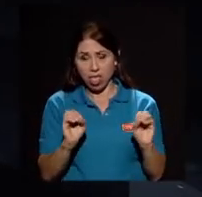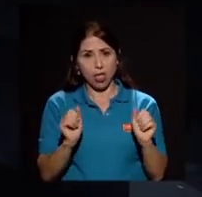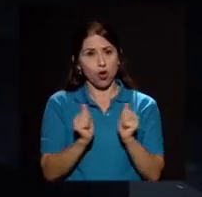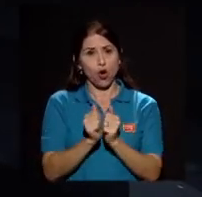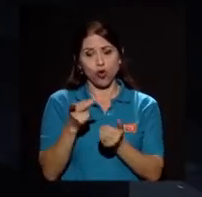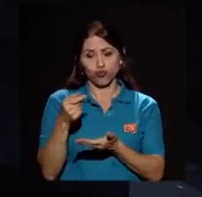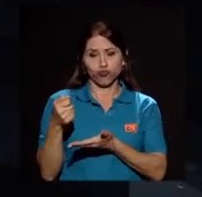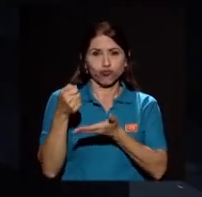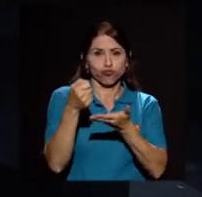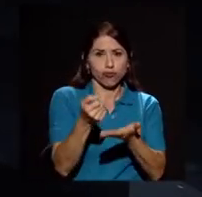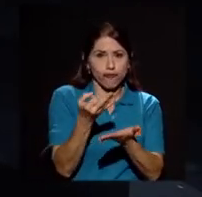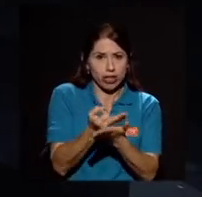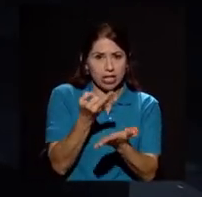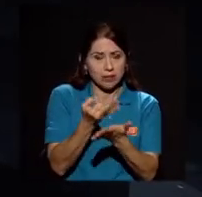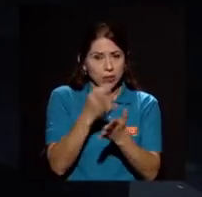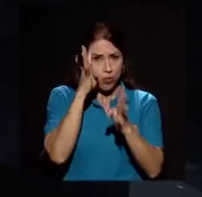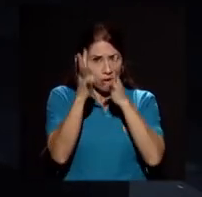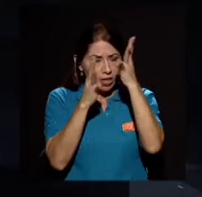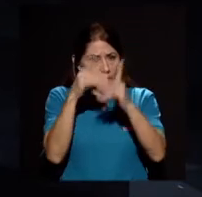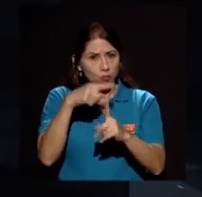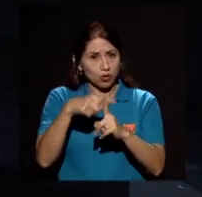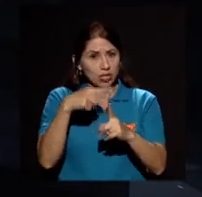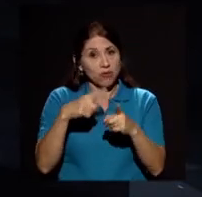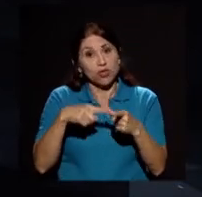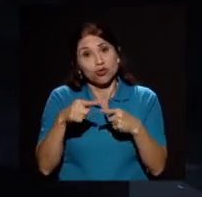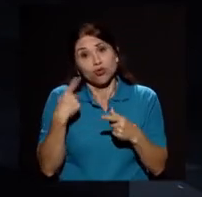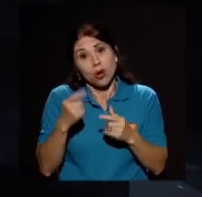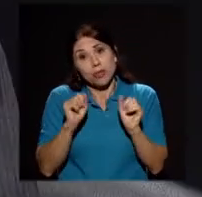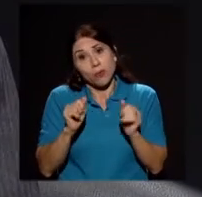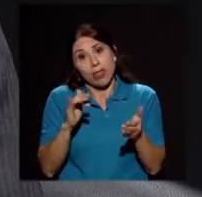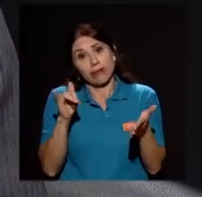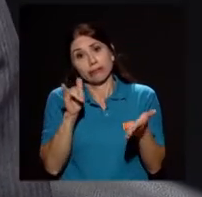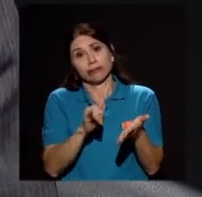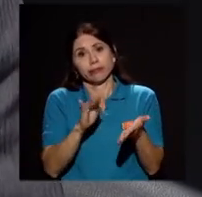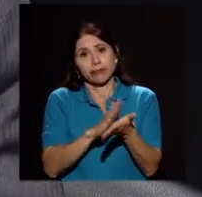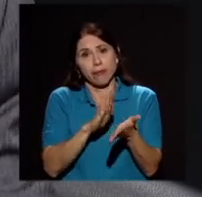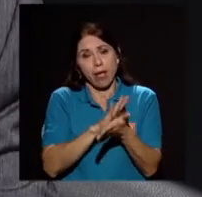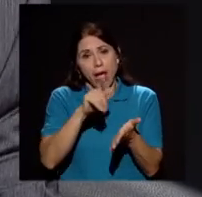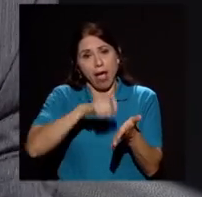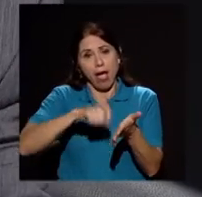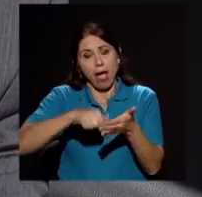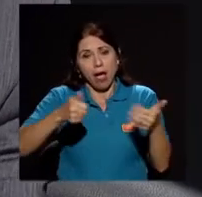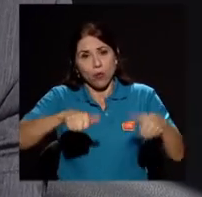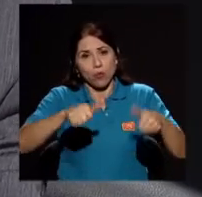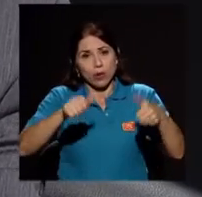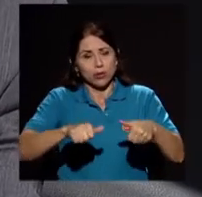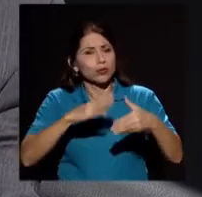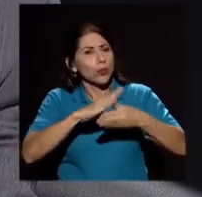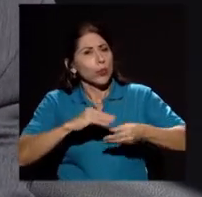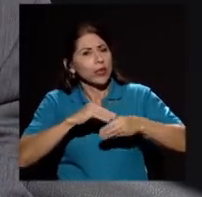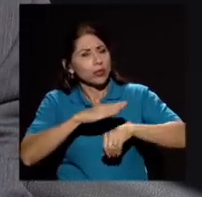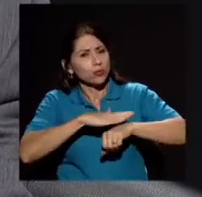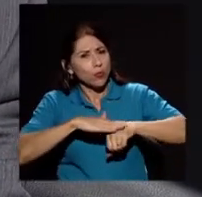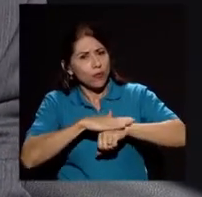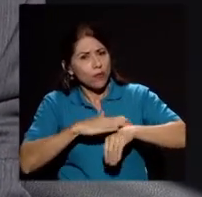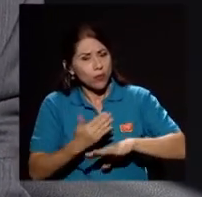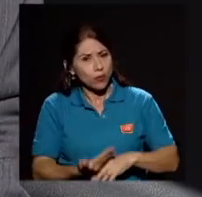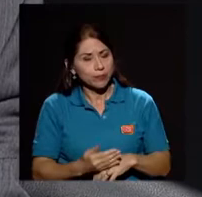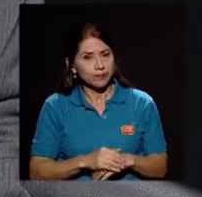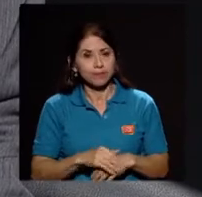y positivo se pueden quedar desacuerdos cuéntanos por favor pienso que